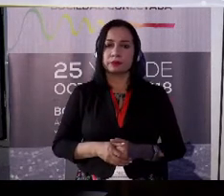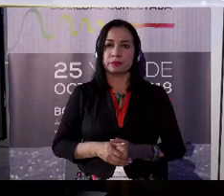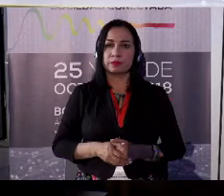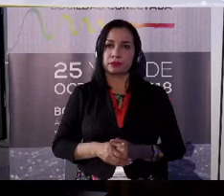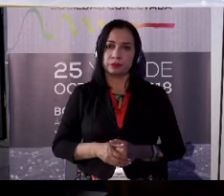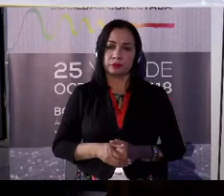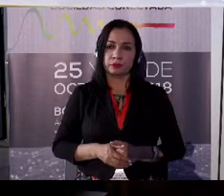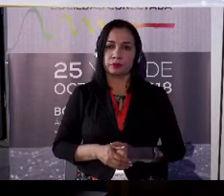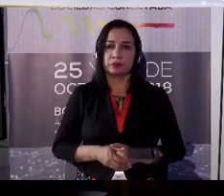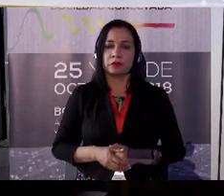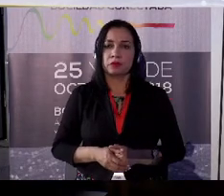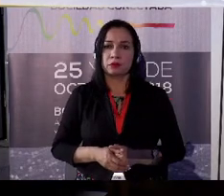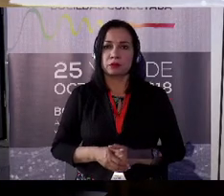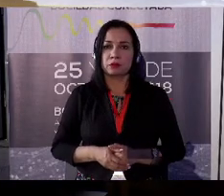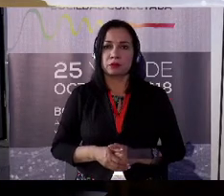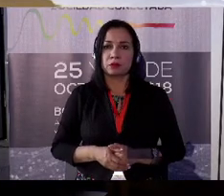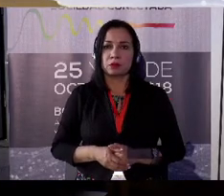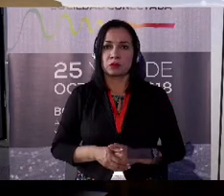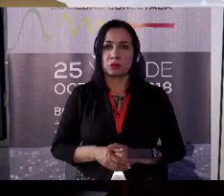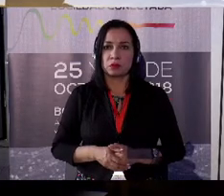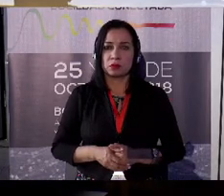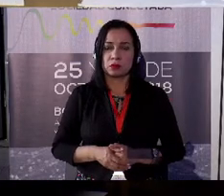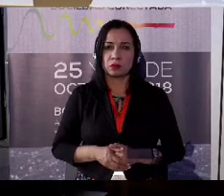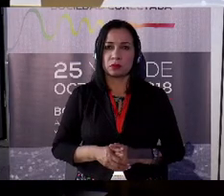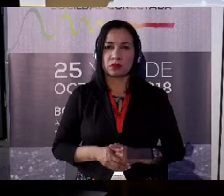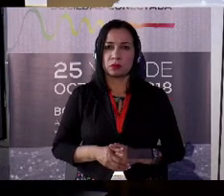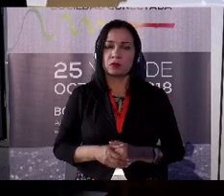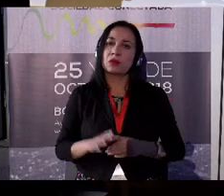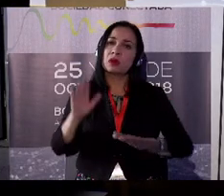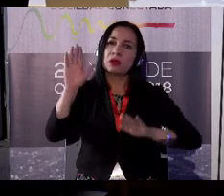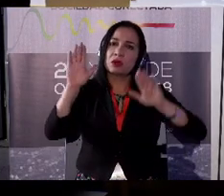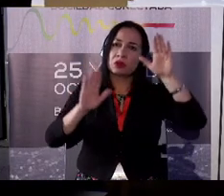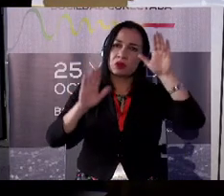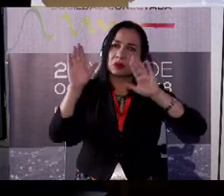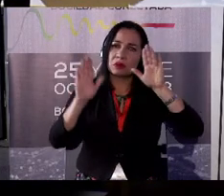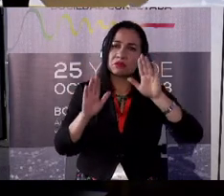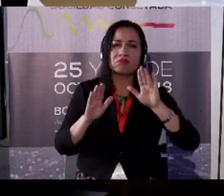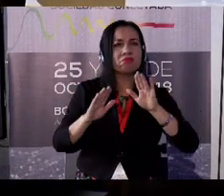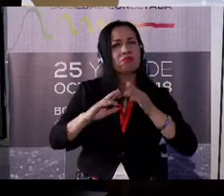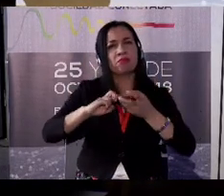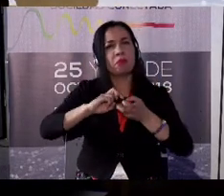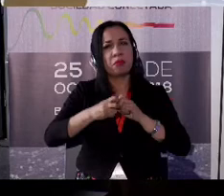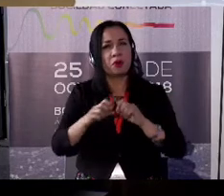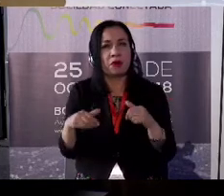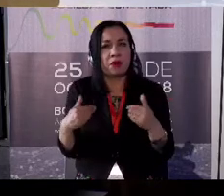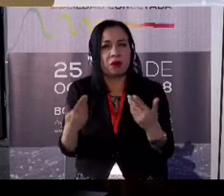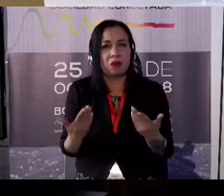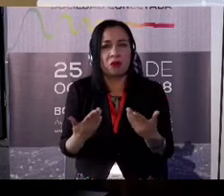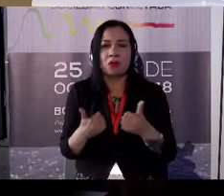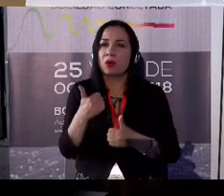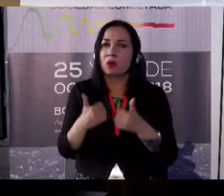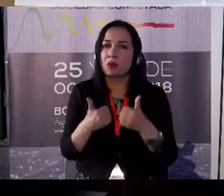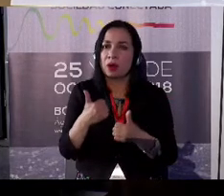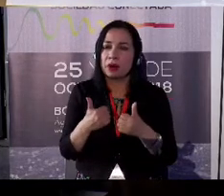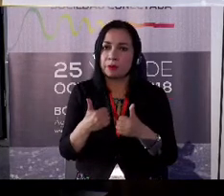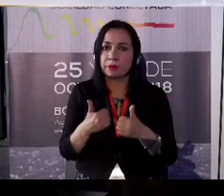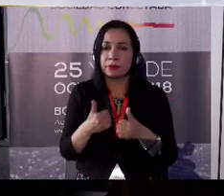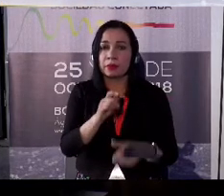¿Cuáles son los problemas de esta subasta? Un problema importante es que las identidades de los participantes,